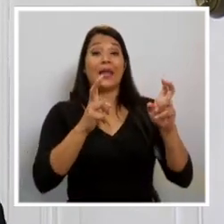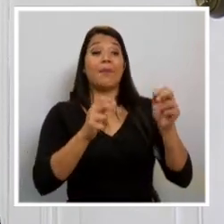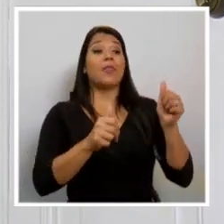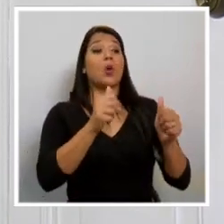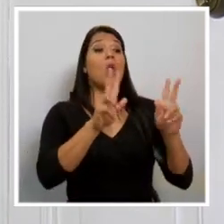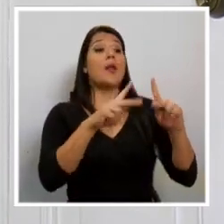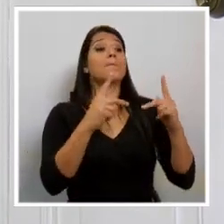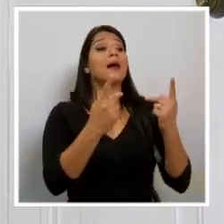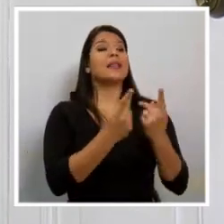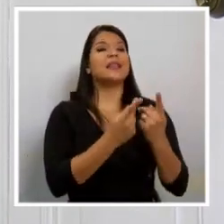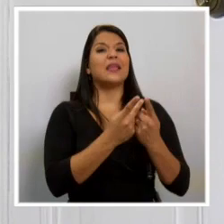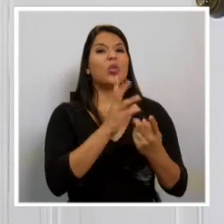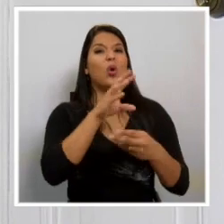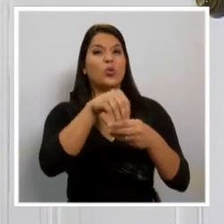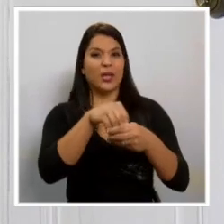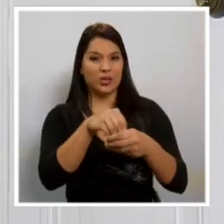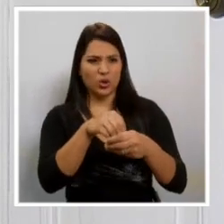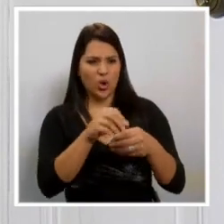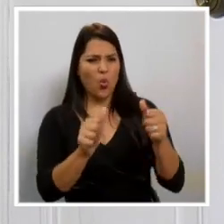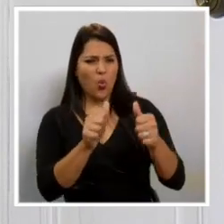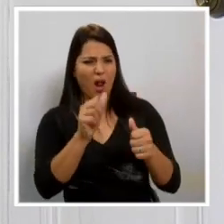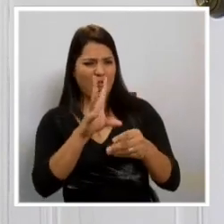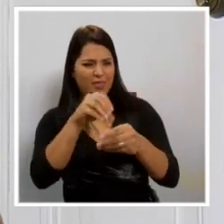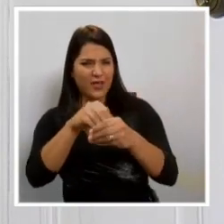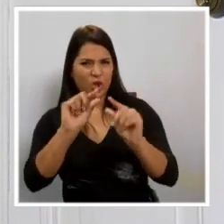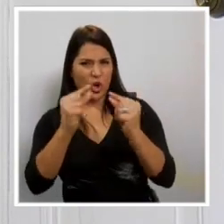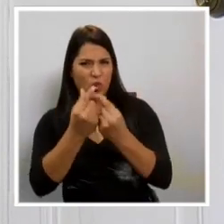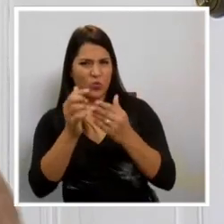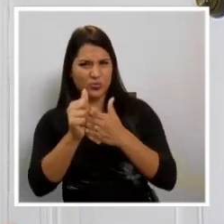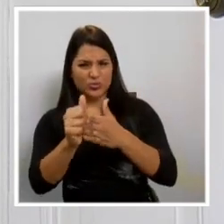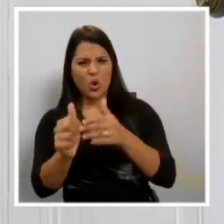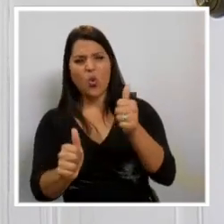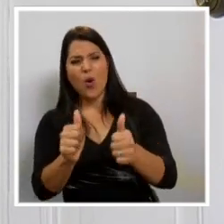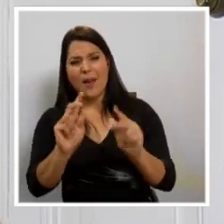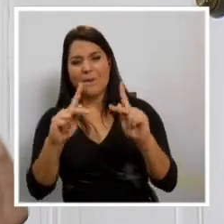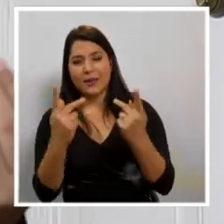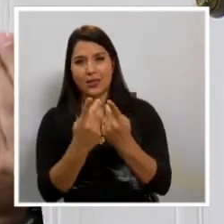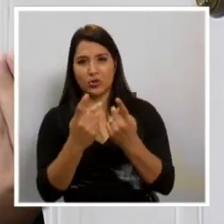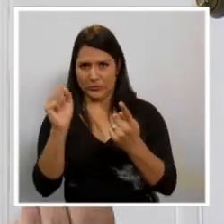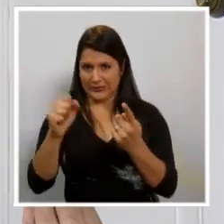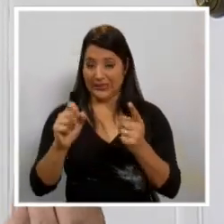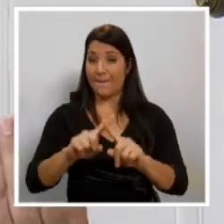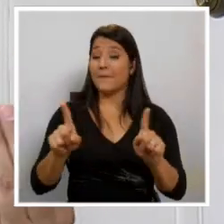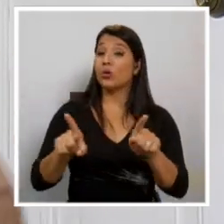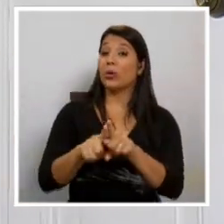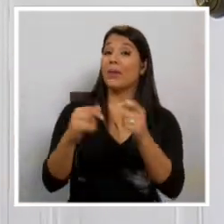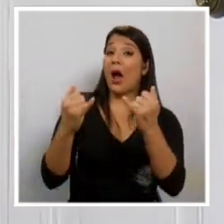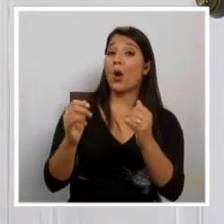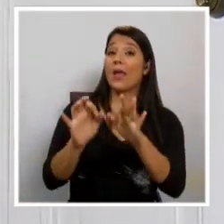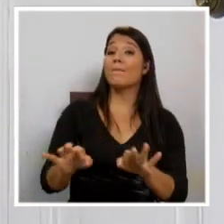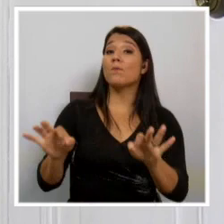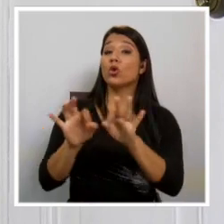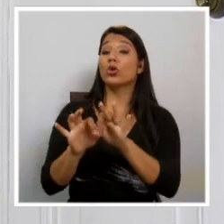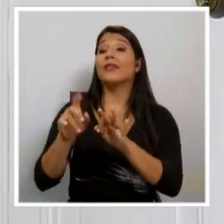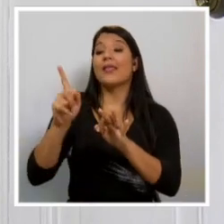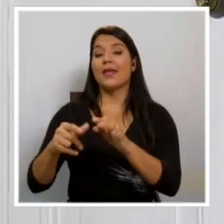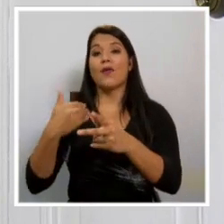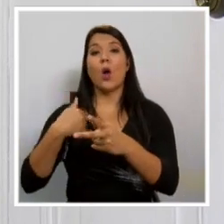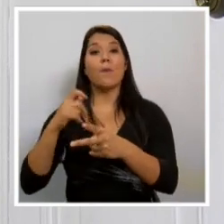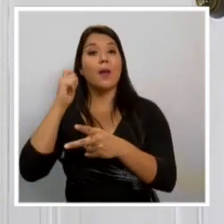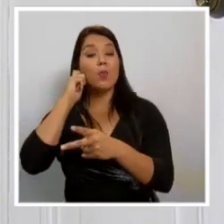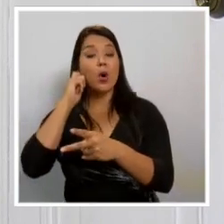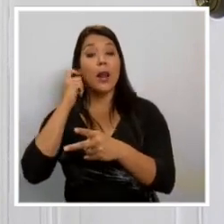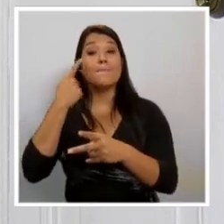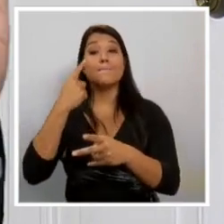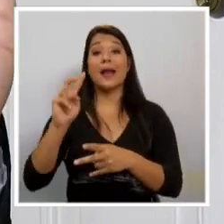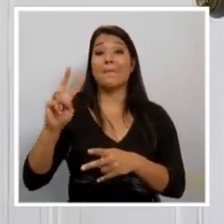fracción va, sino en términos de con qué género participa. Entonces, o en la vicepresidencia o en la primera secretaría.